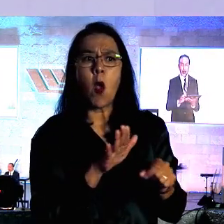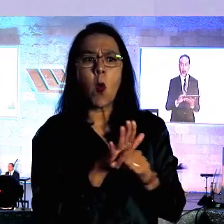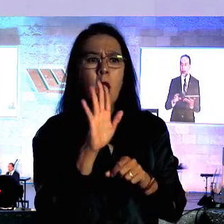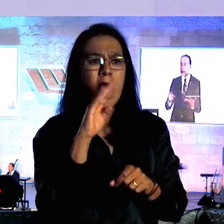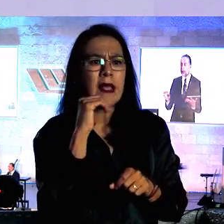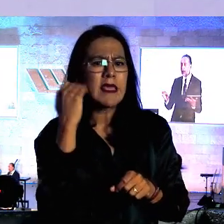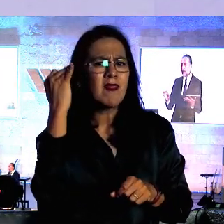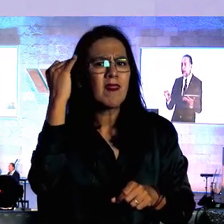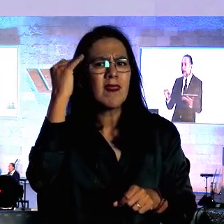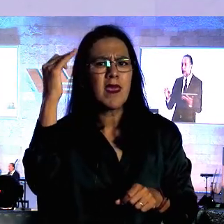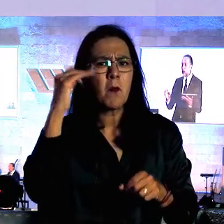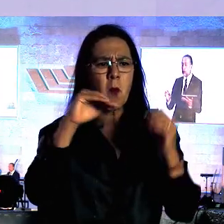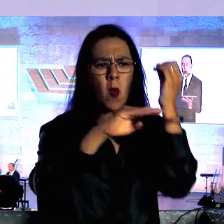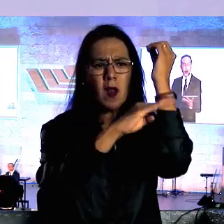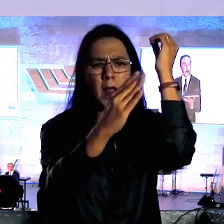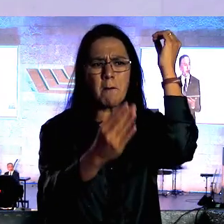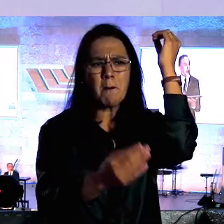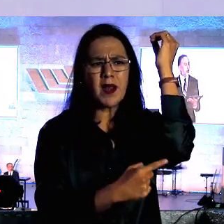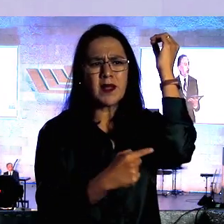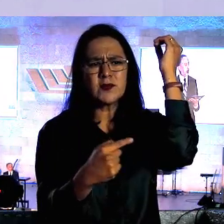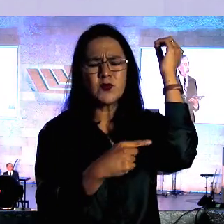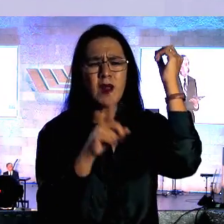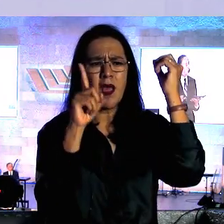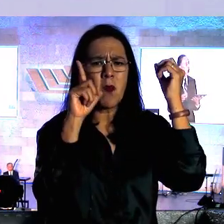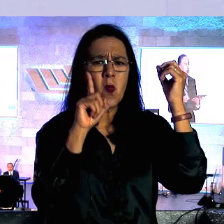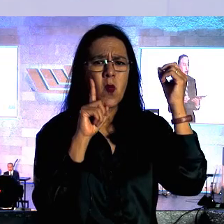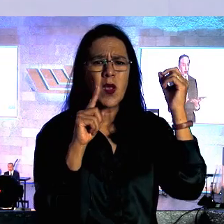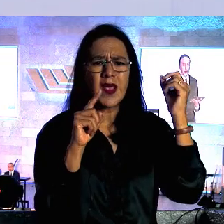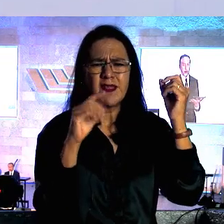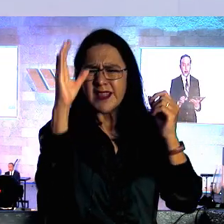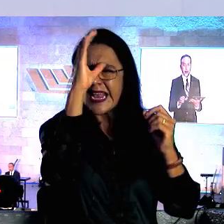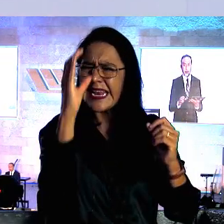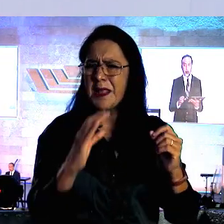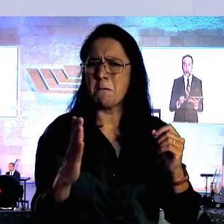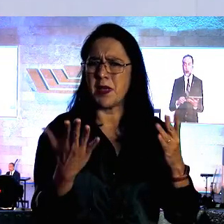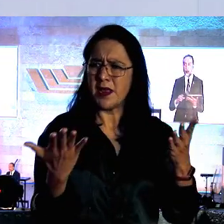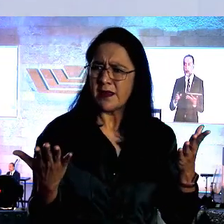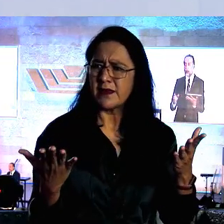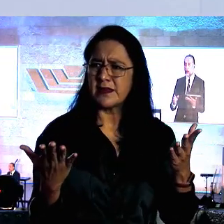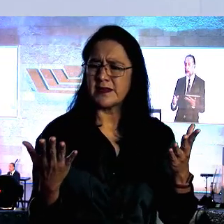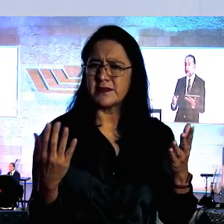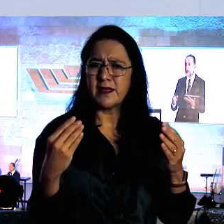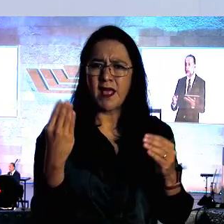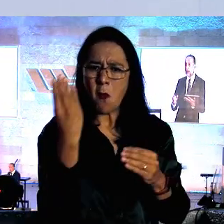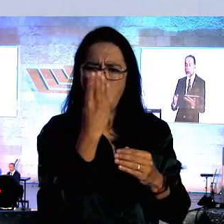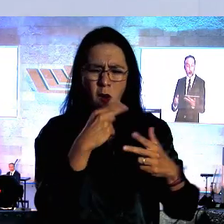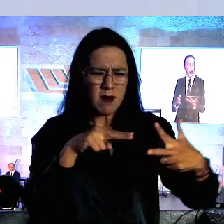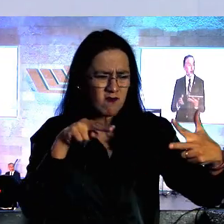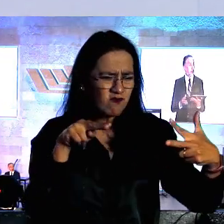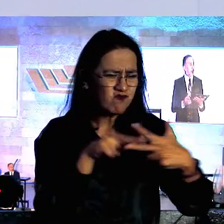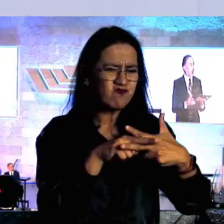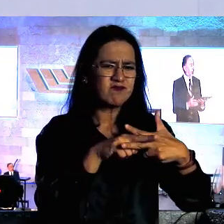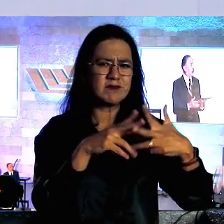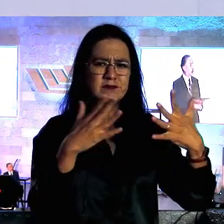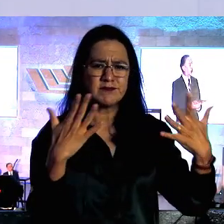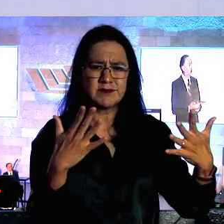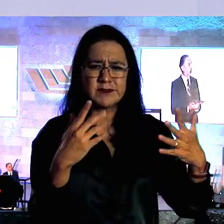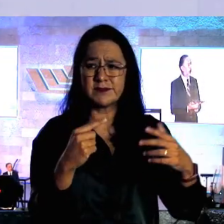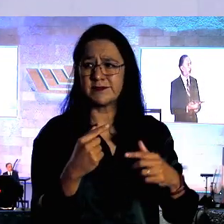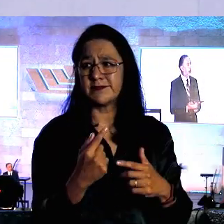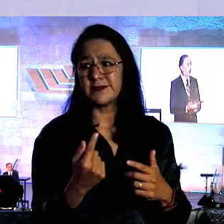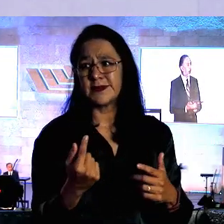cualquier etapa en que una mujer está embarazada eso es un crimen es un homicidio es un asesinato